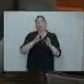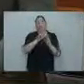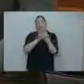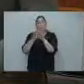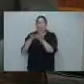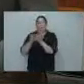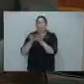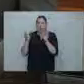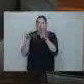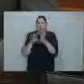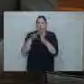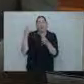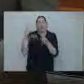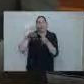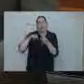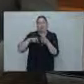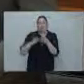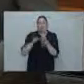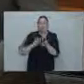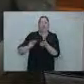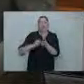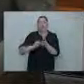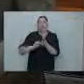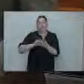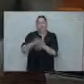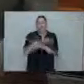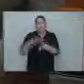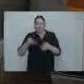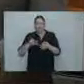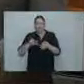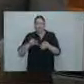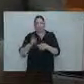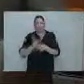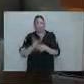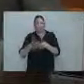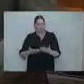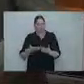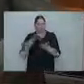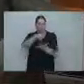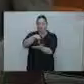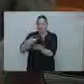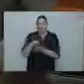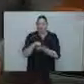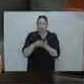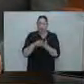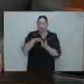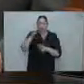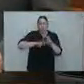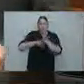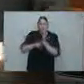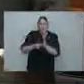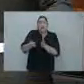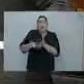era precisamente de dar una solución eficaz y efectiva a los ciudadanos. Buscar una salida concreta que